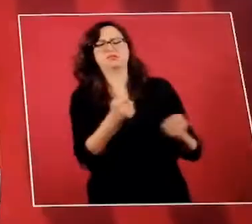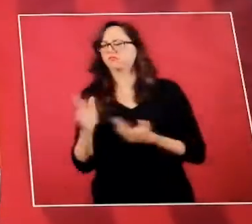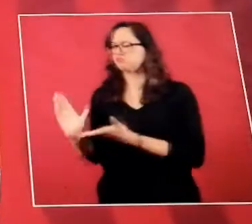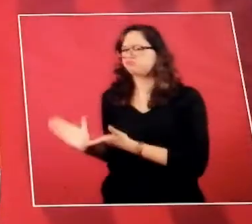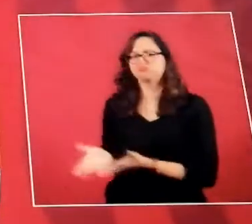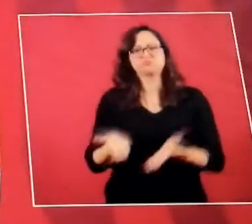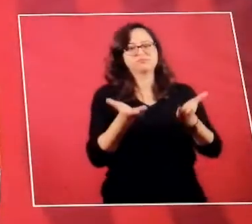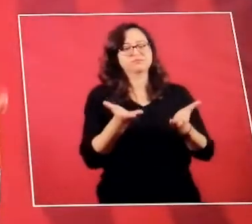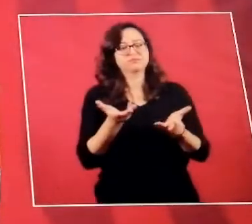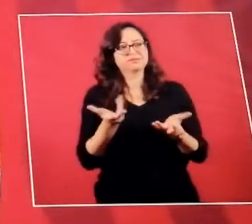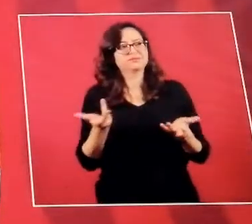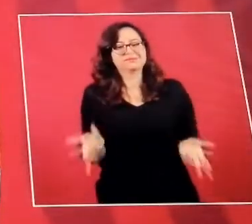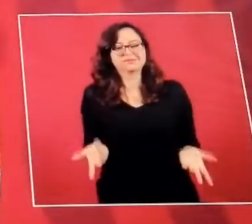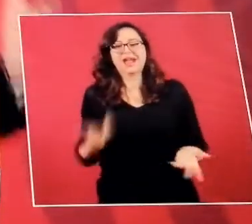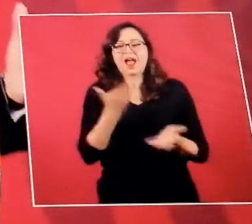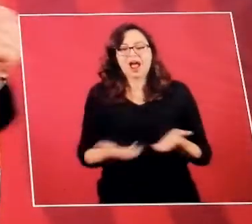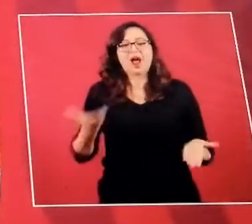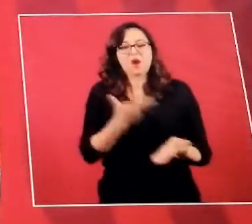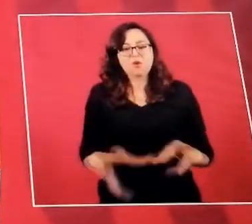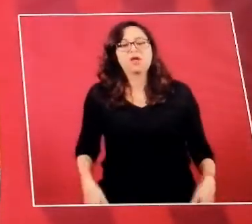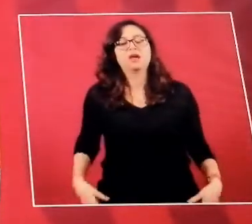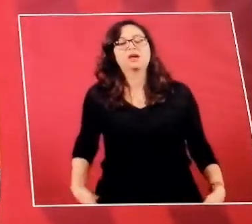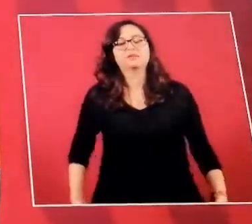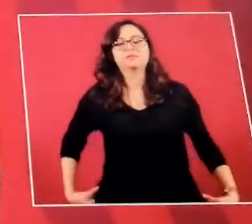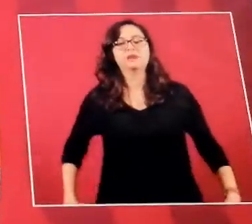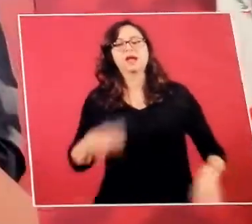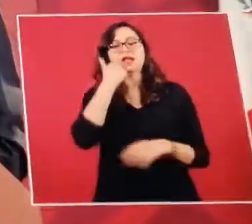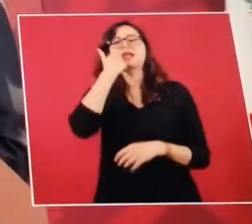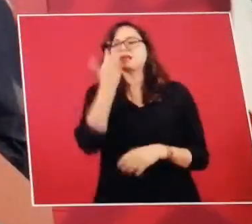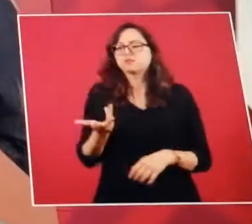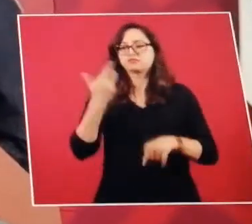Entonces, lo que queremos es, a ver, vamos a